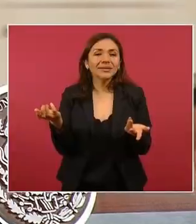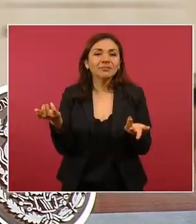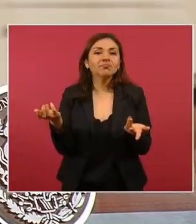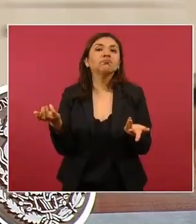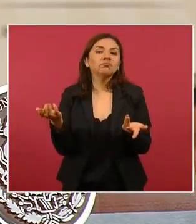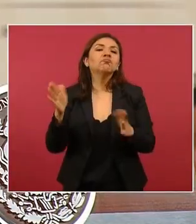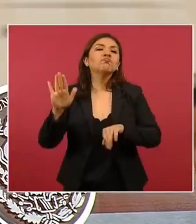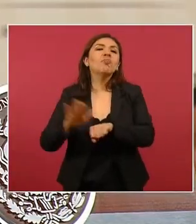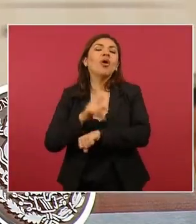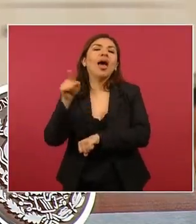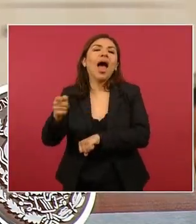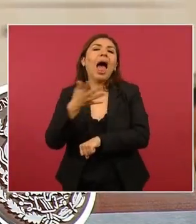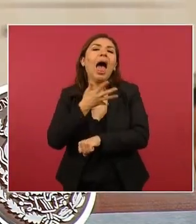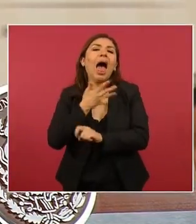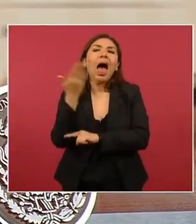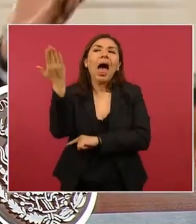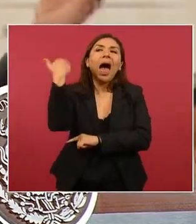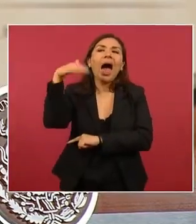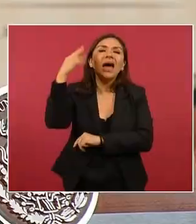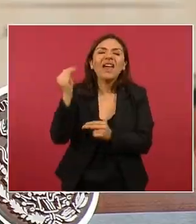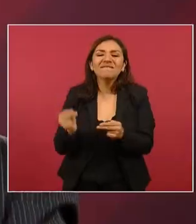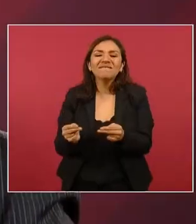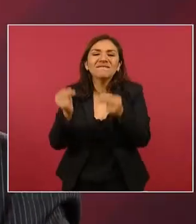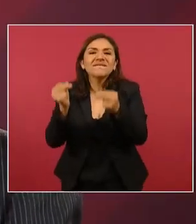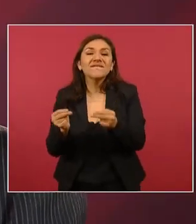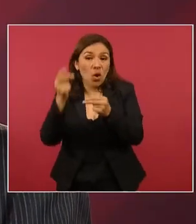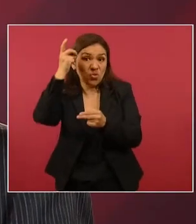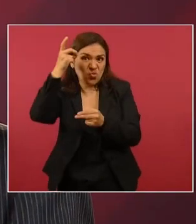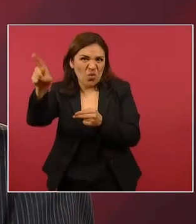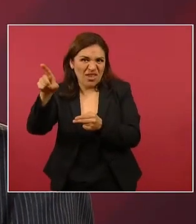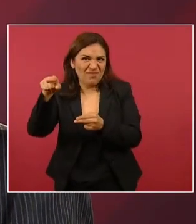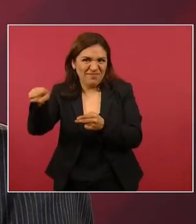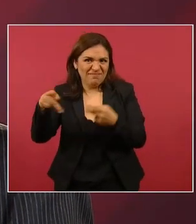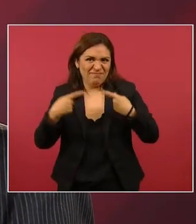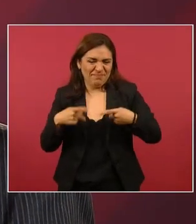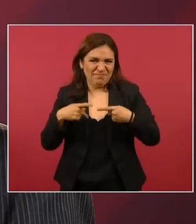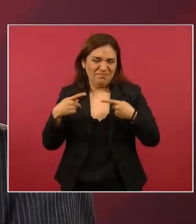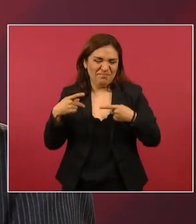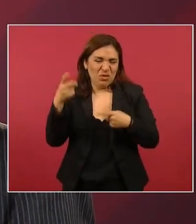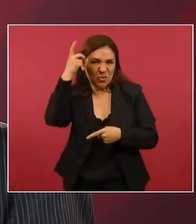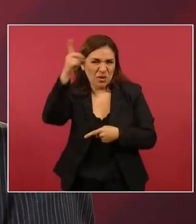por los negocios que tenía el dueño del Financiero